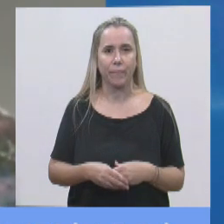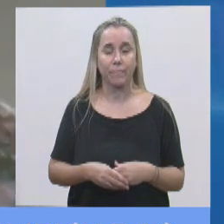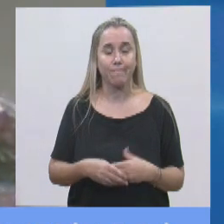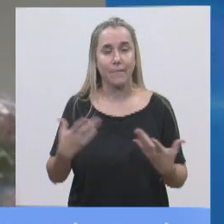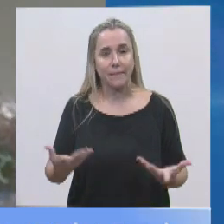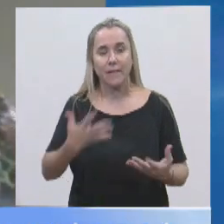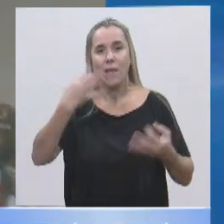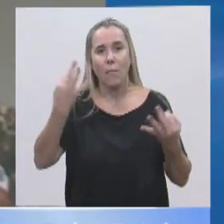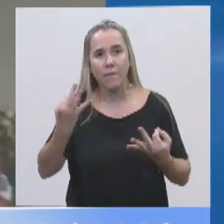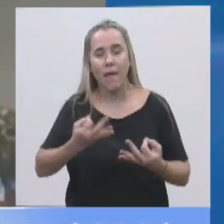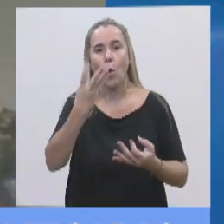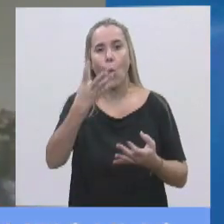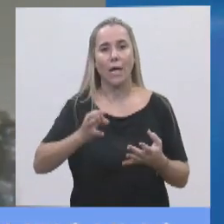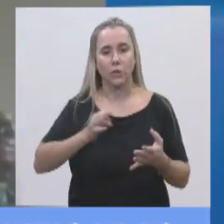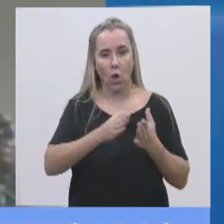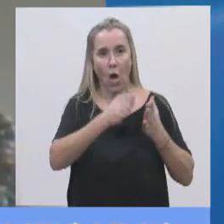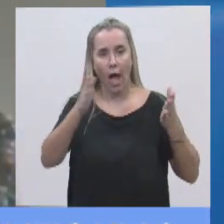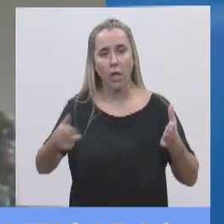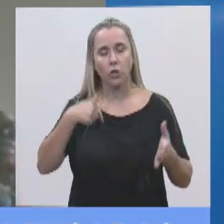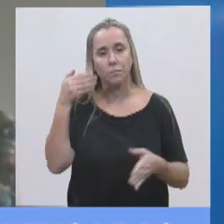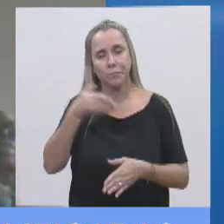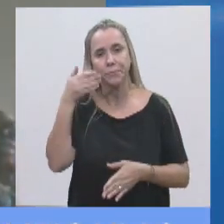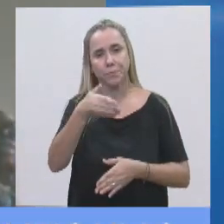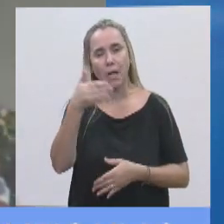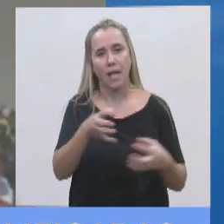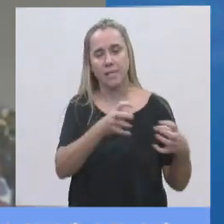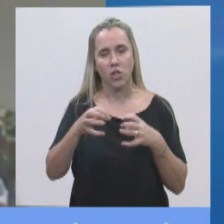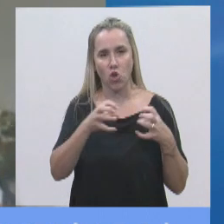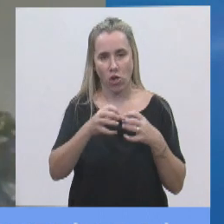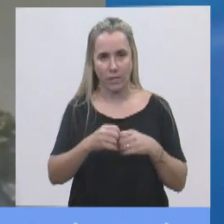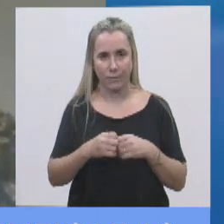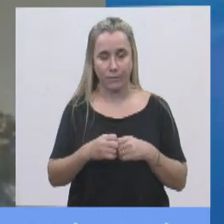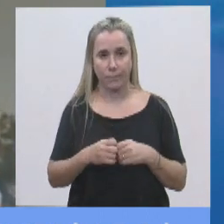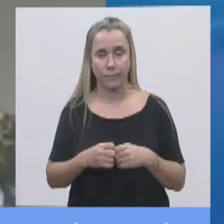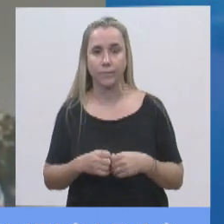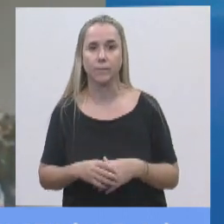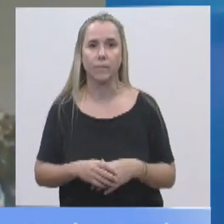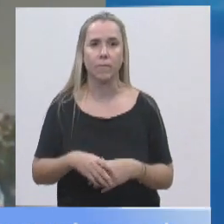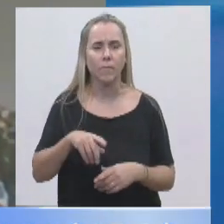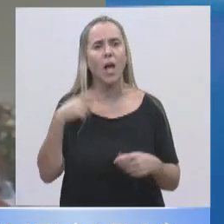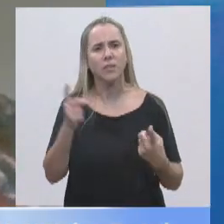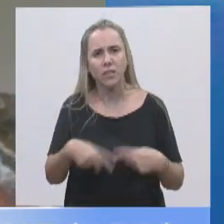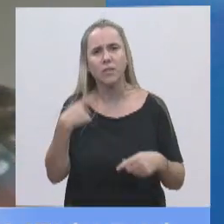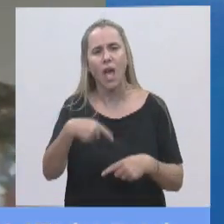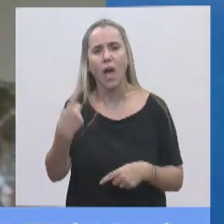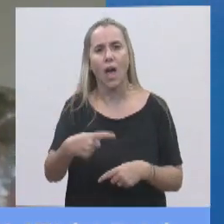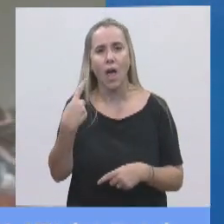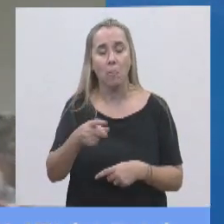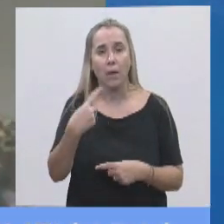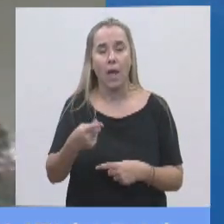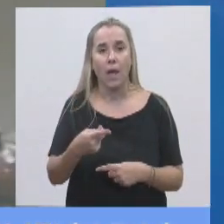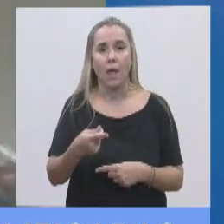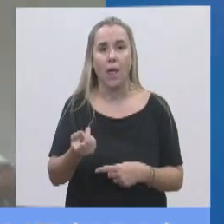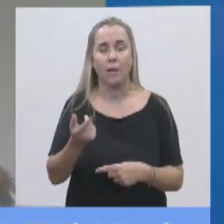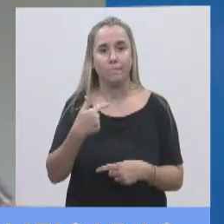la verdad que durante 4 años asistí a sesiones que permanentemente le